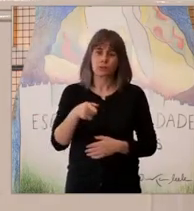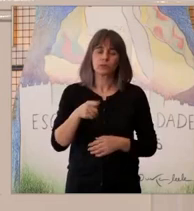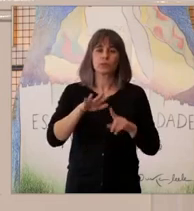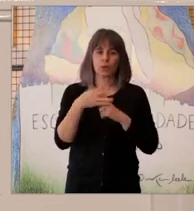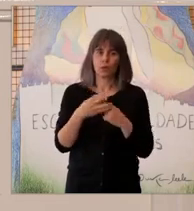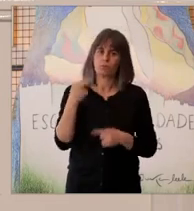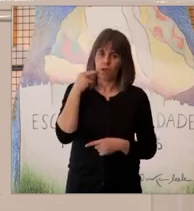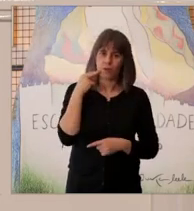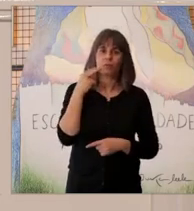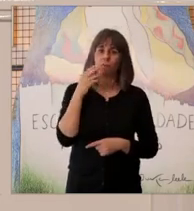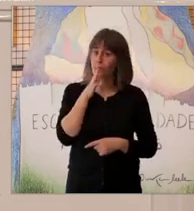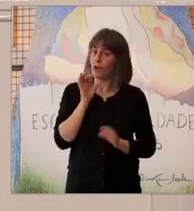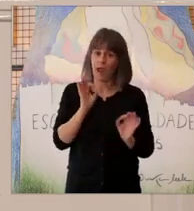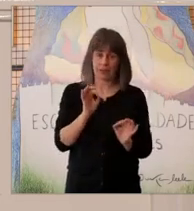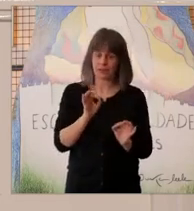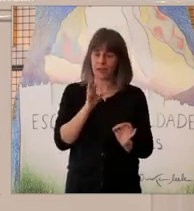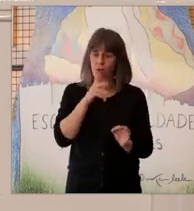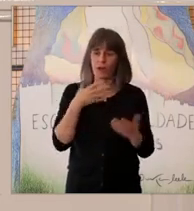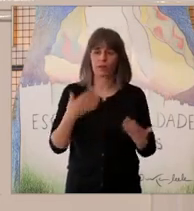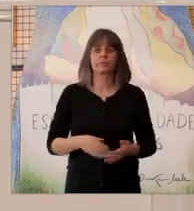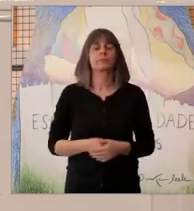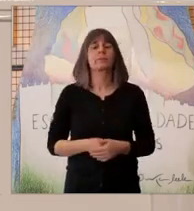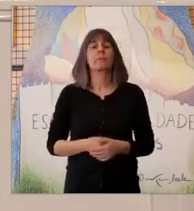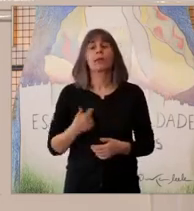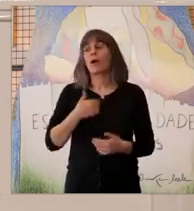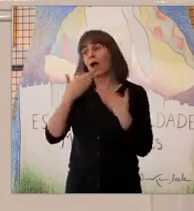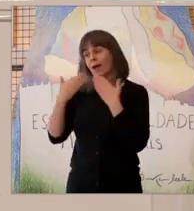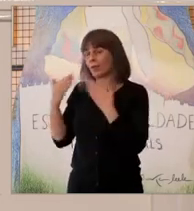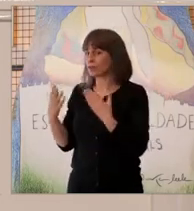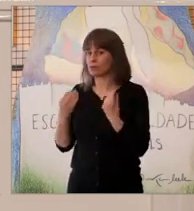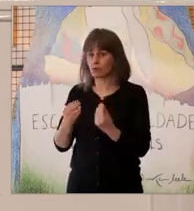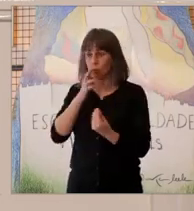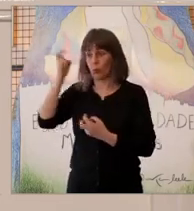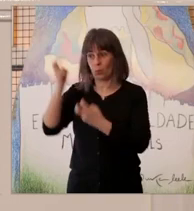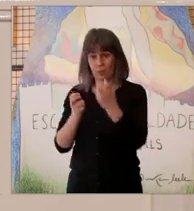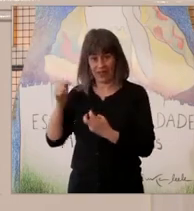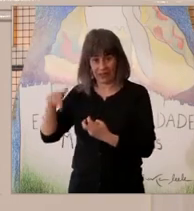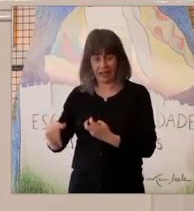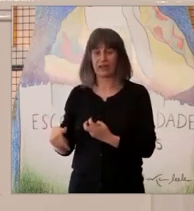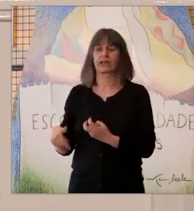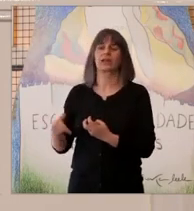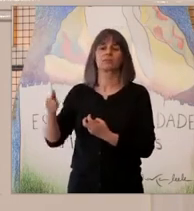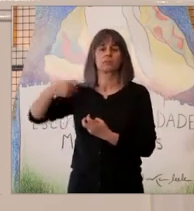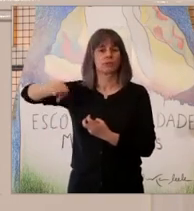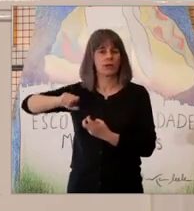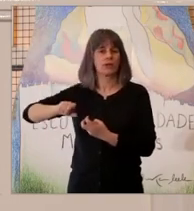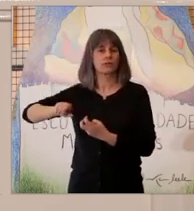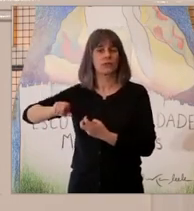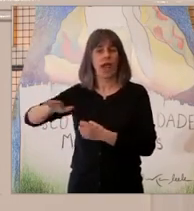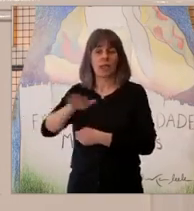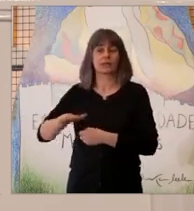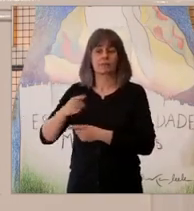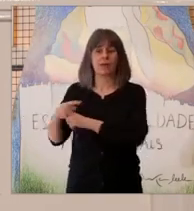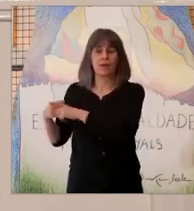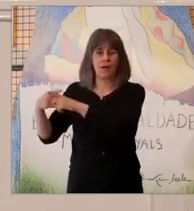pasando agradeceros muchísimo que hayáis venido hasta aquí que hayáis compartido este este espacio